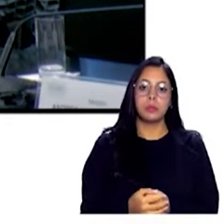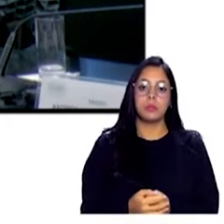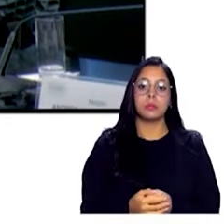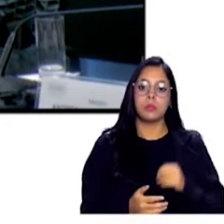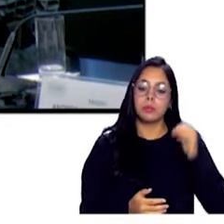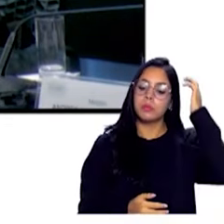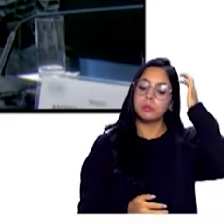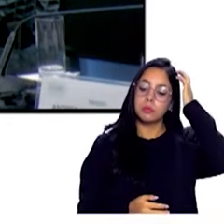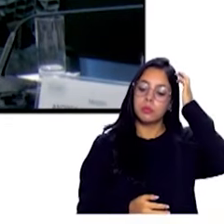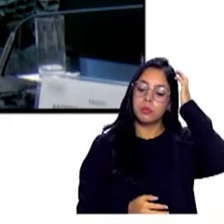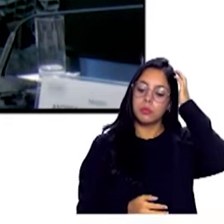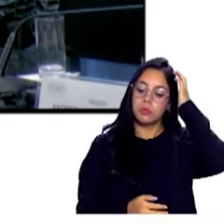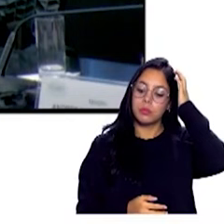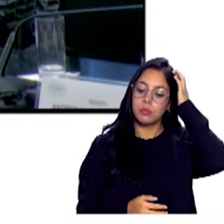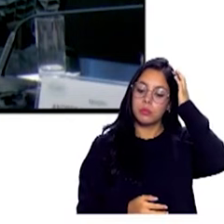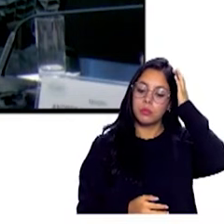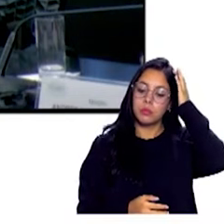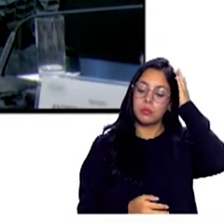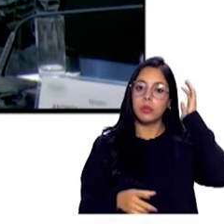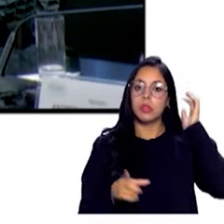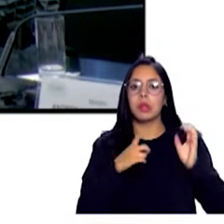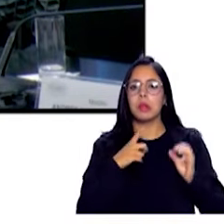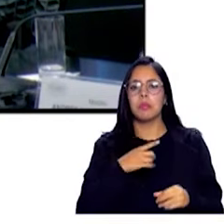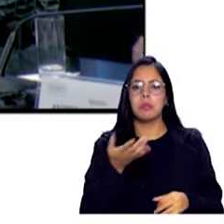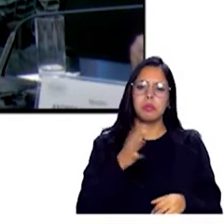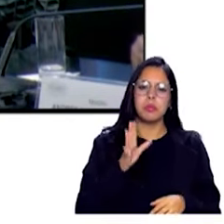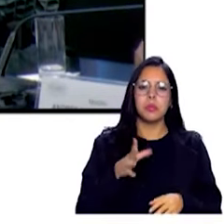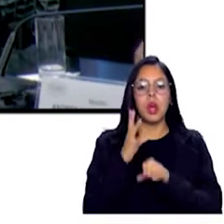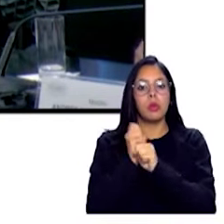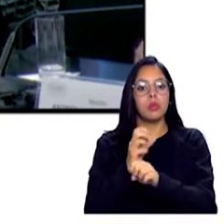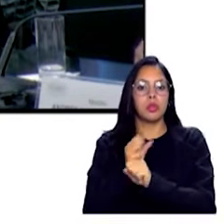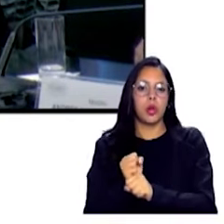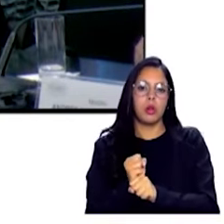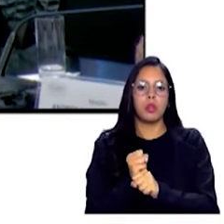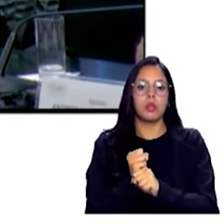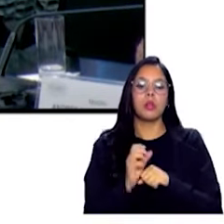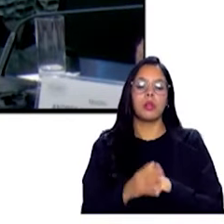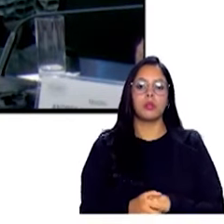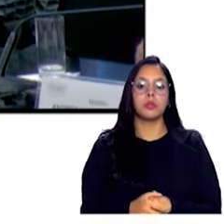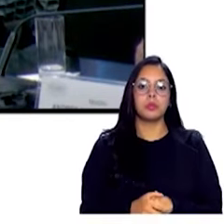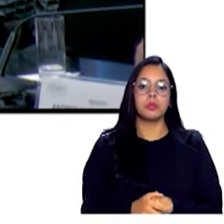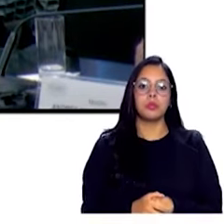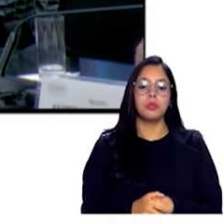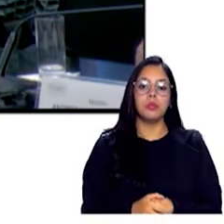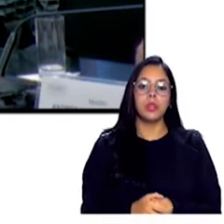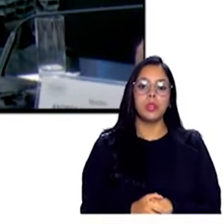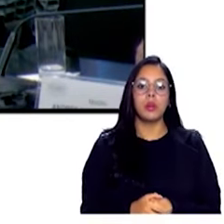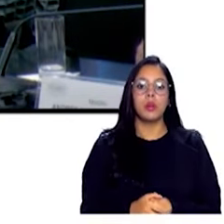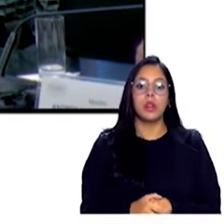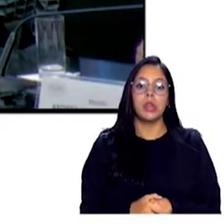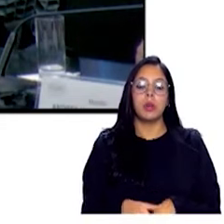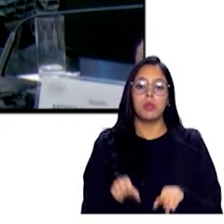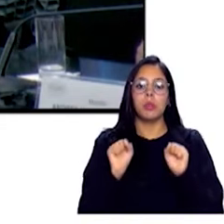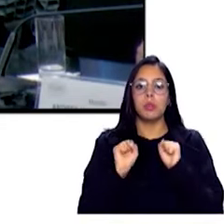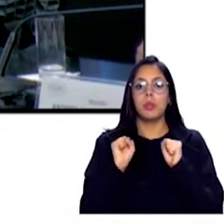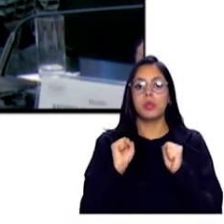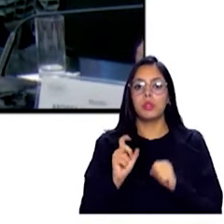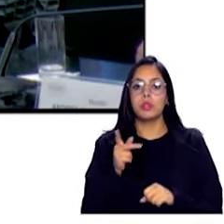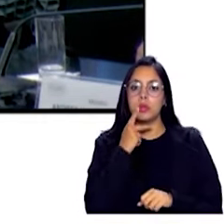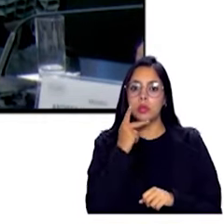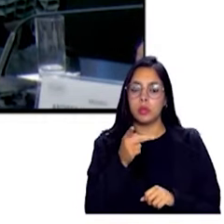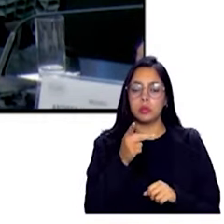haciendo un cálculo Yo S que los cálculos estadísticos Son muy enga podíamos decir que al final corregimos 100 sentencias